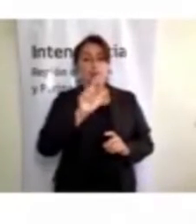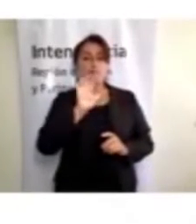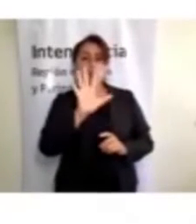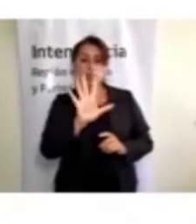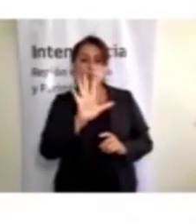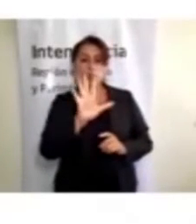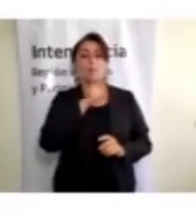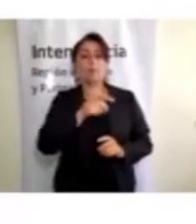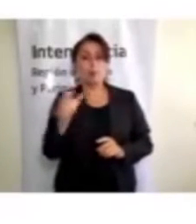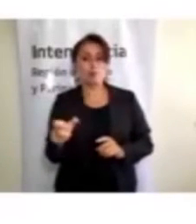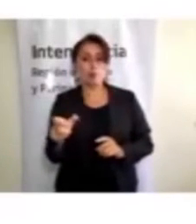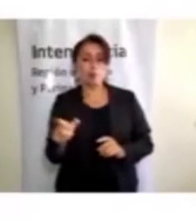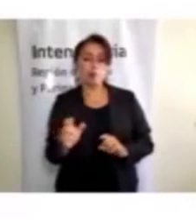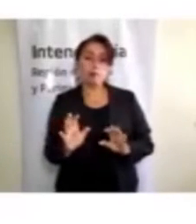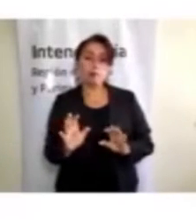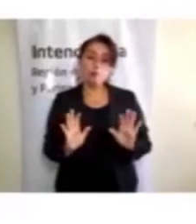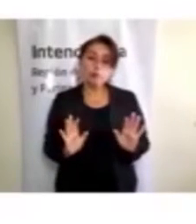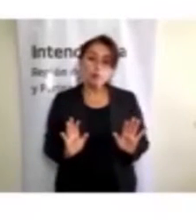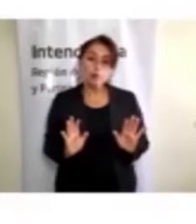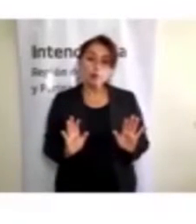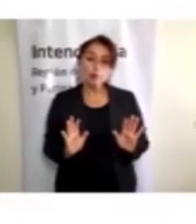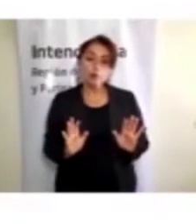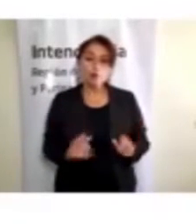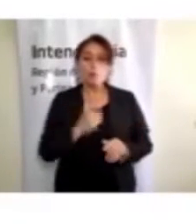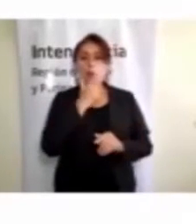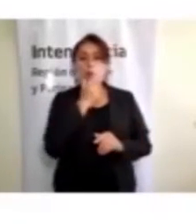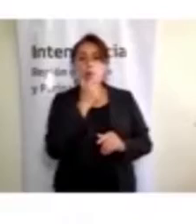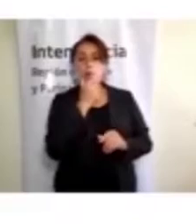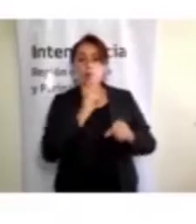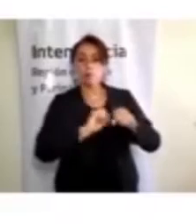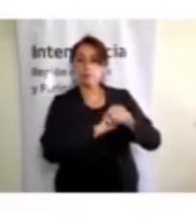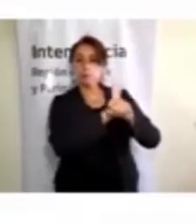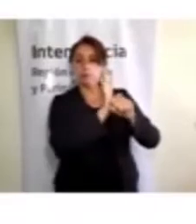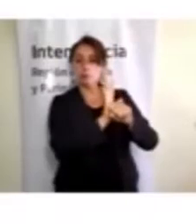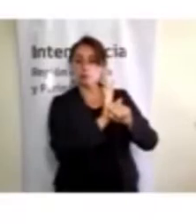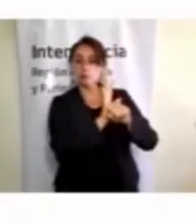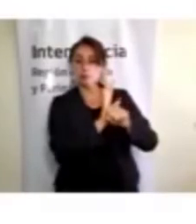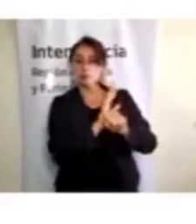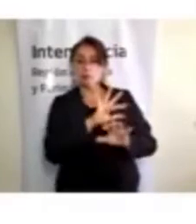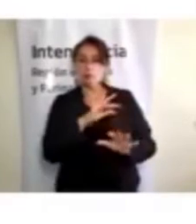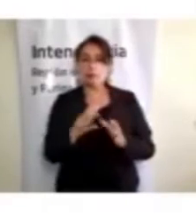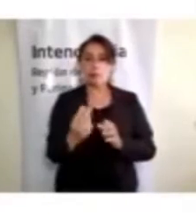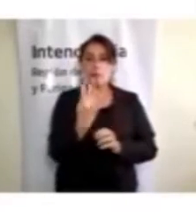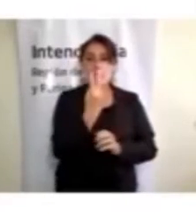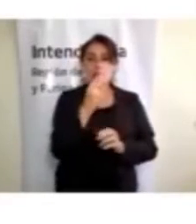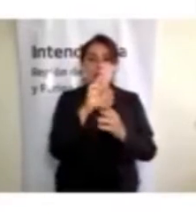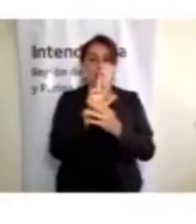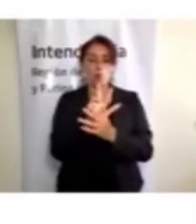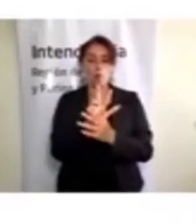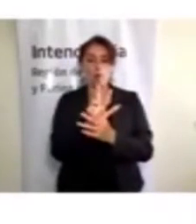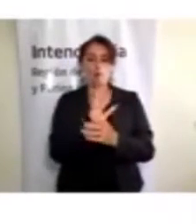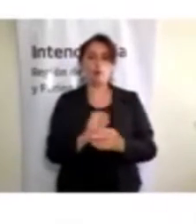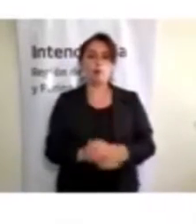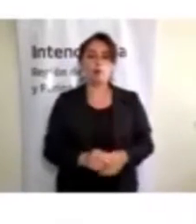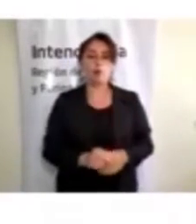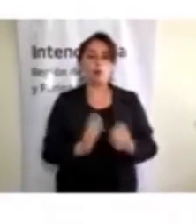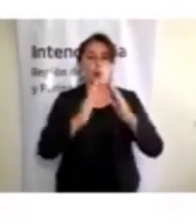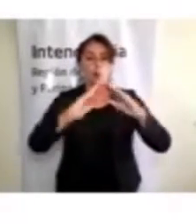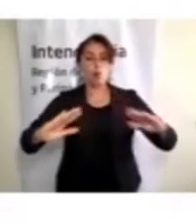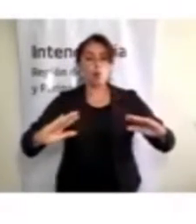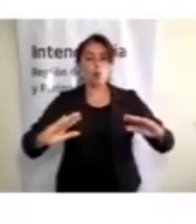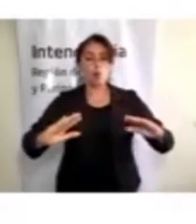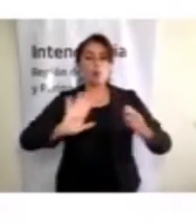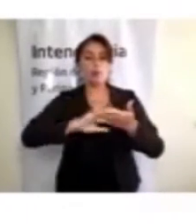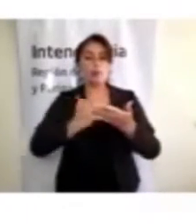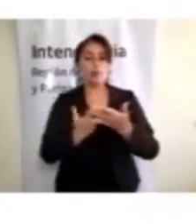85 personas y bajo sospecha de COVID hospitalizado, 29. En las residencias